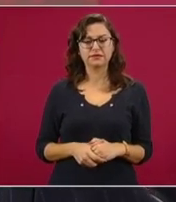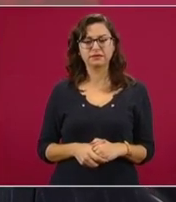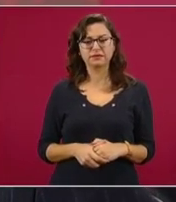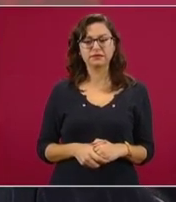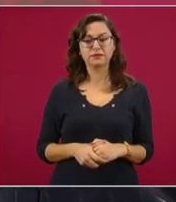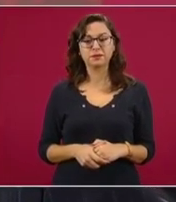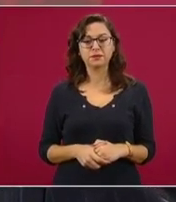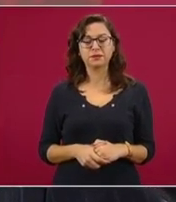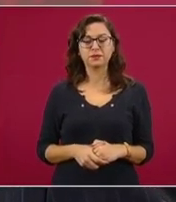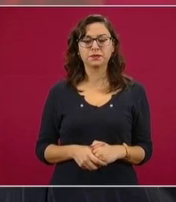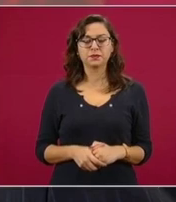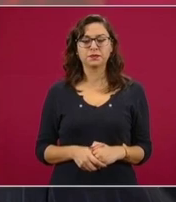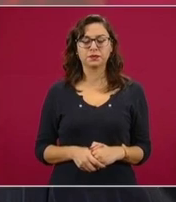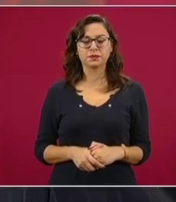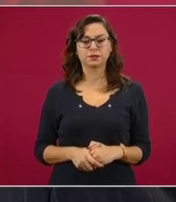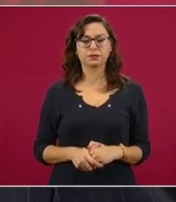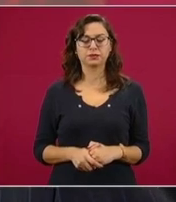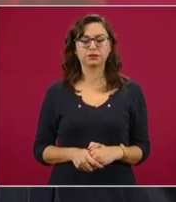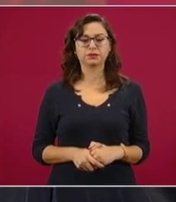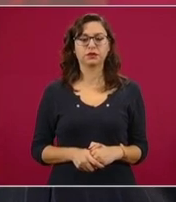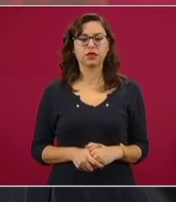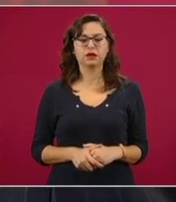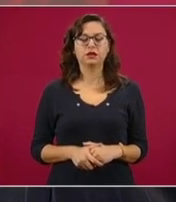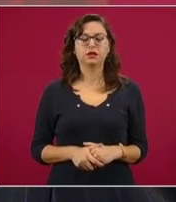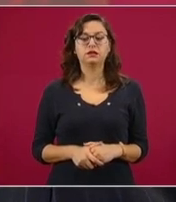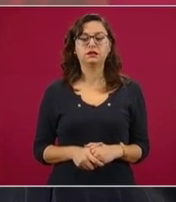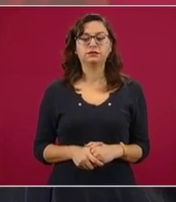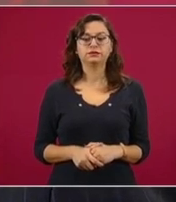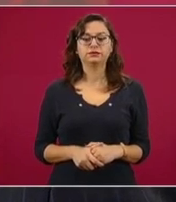por eso fue